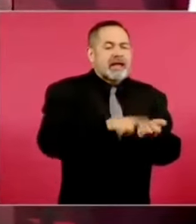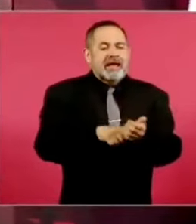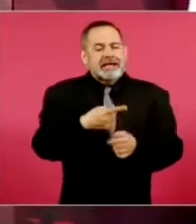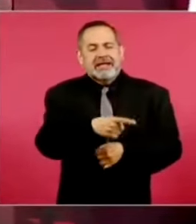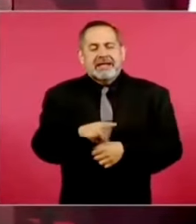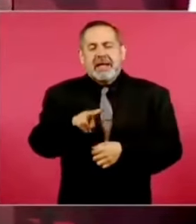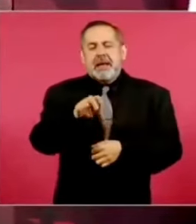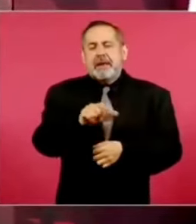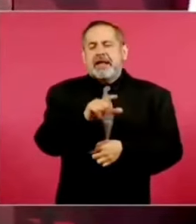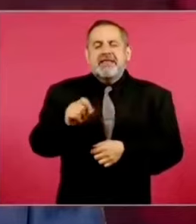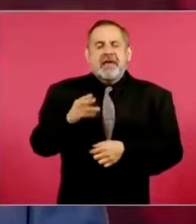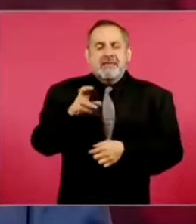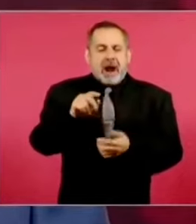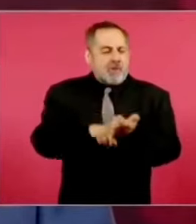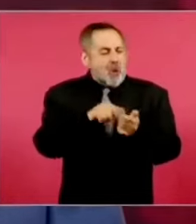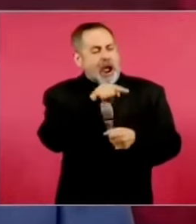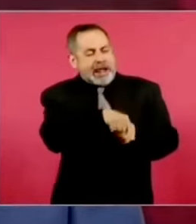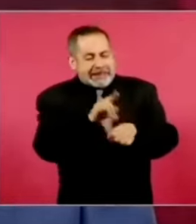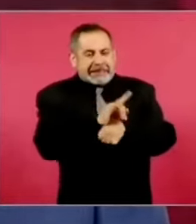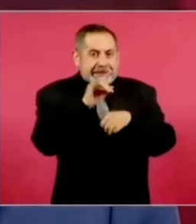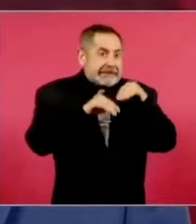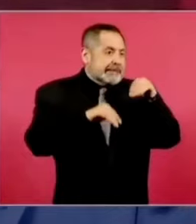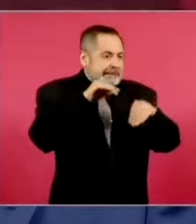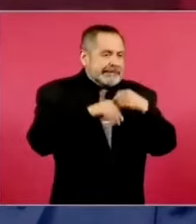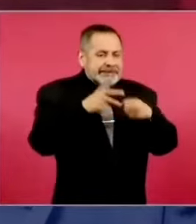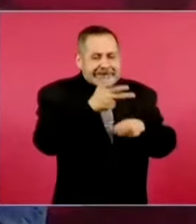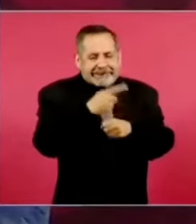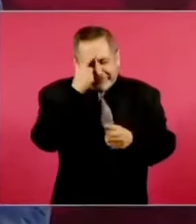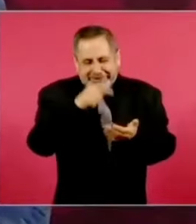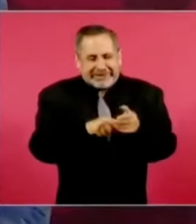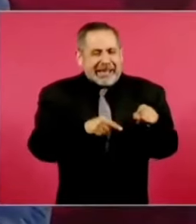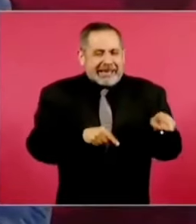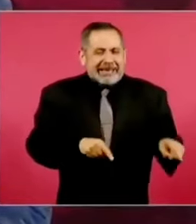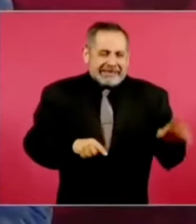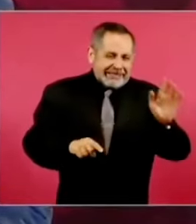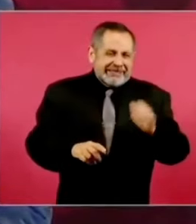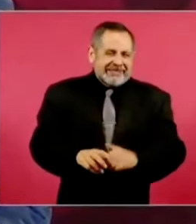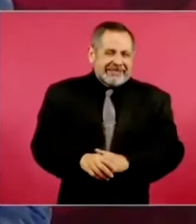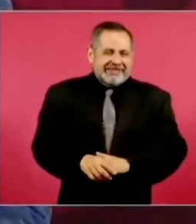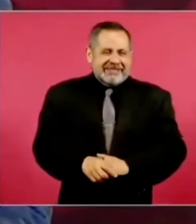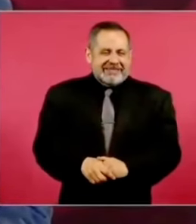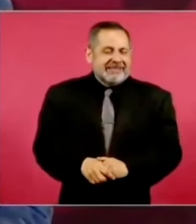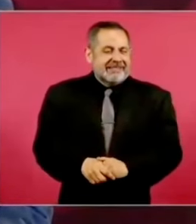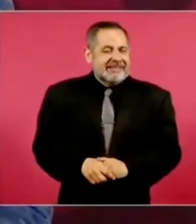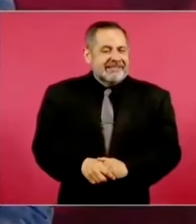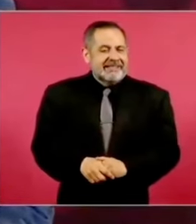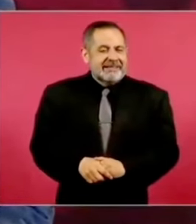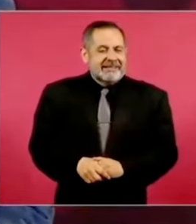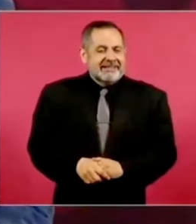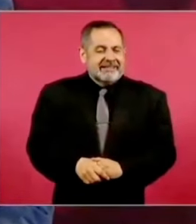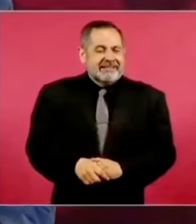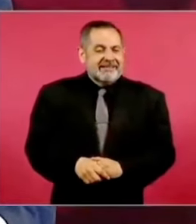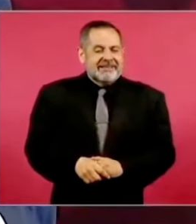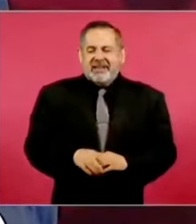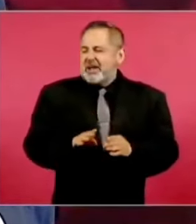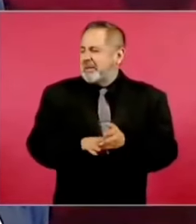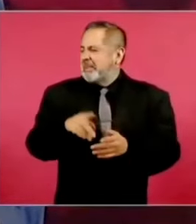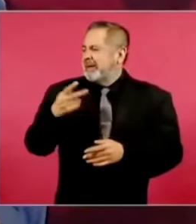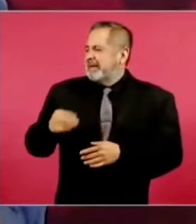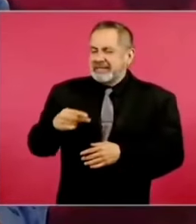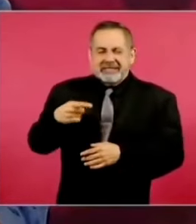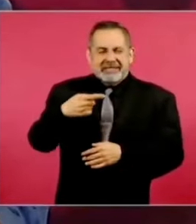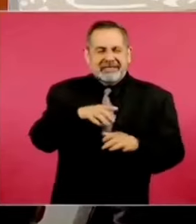Bravo. Debe de tener ahí, de hecho, como los, ¿cómo se llama?, los